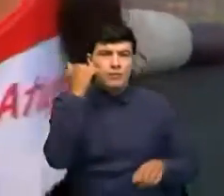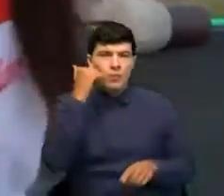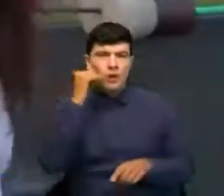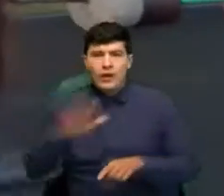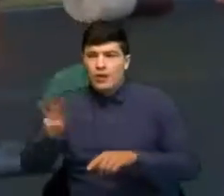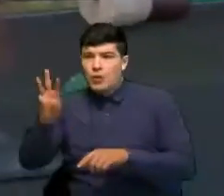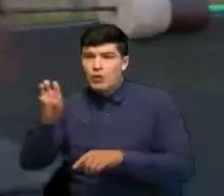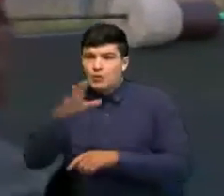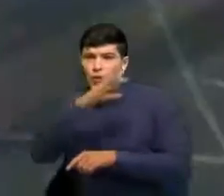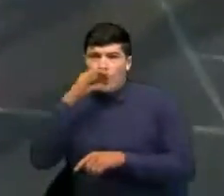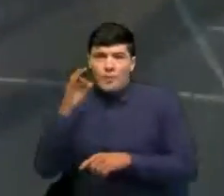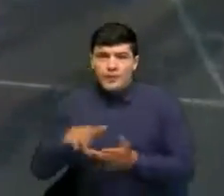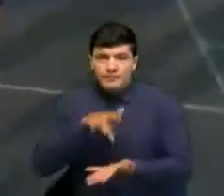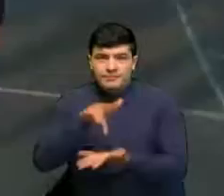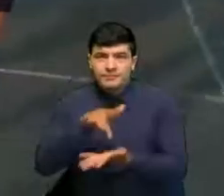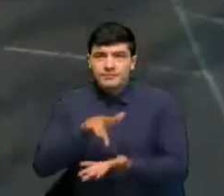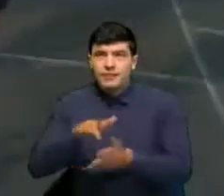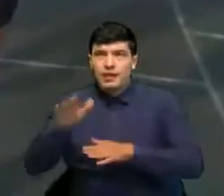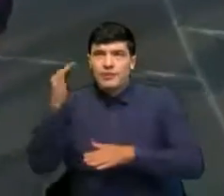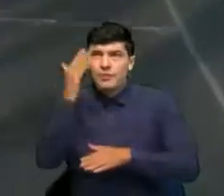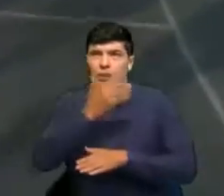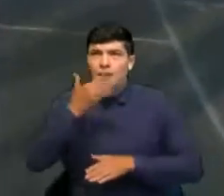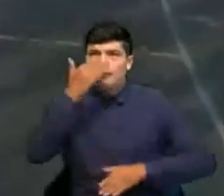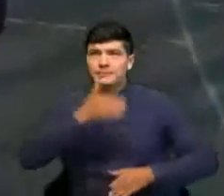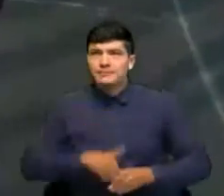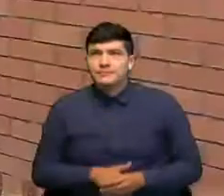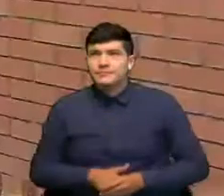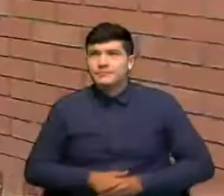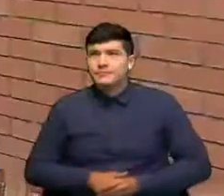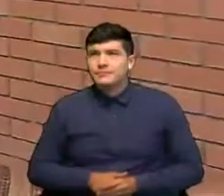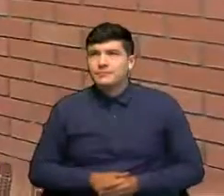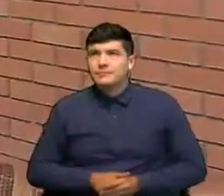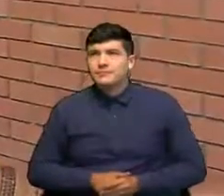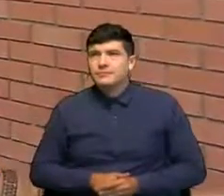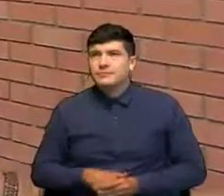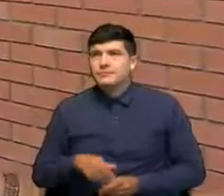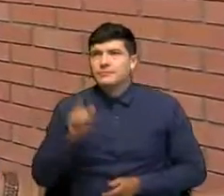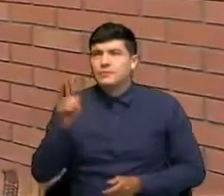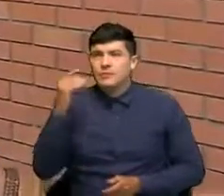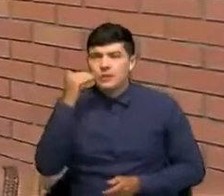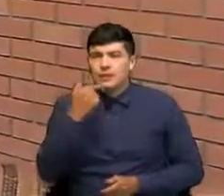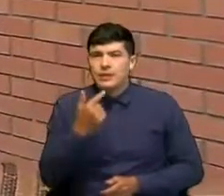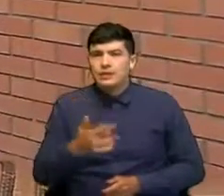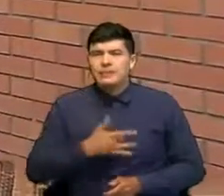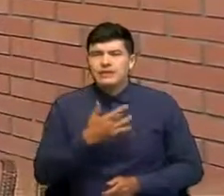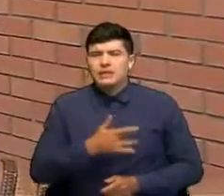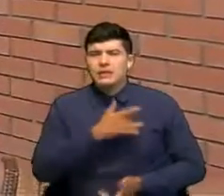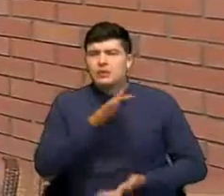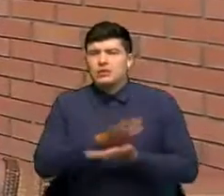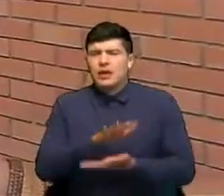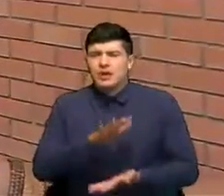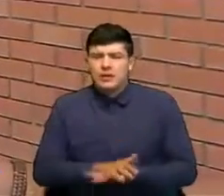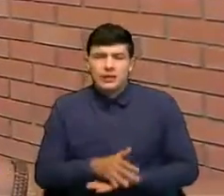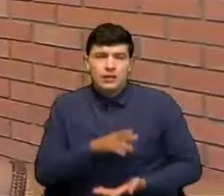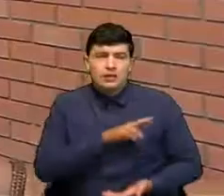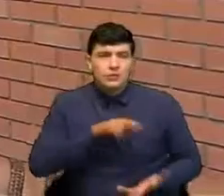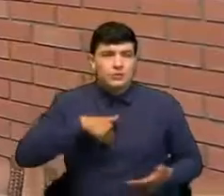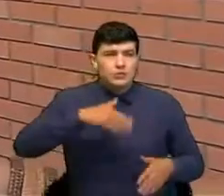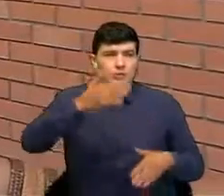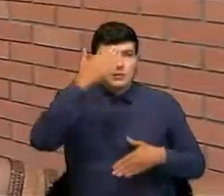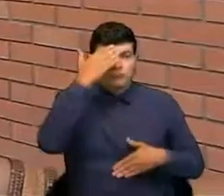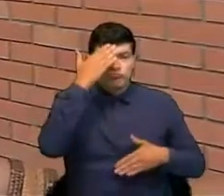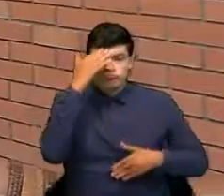estarán presentes en las pruebas de pista y campo. Me siento muy tranquila, hemos trabajado muy consciente con los